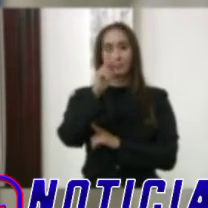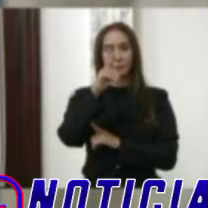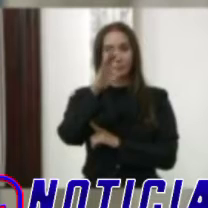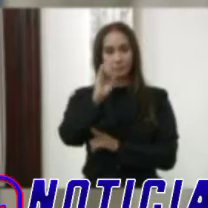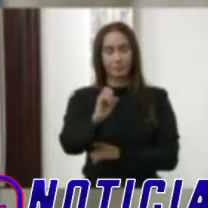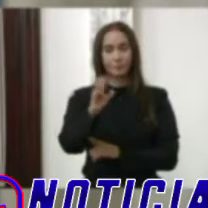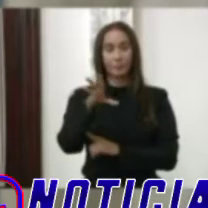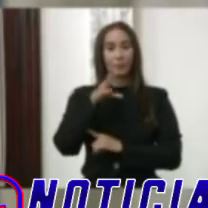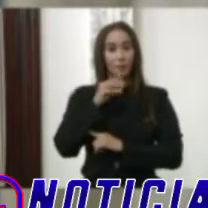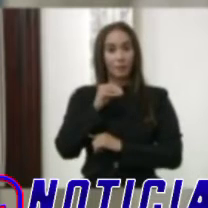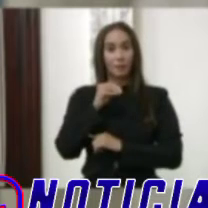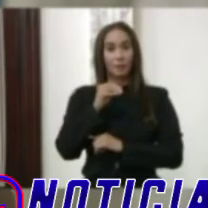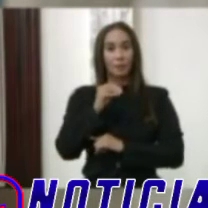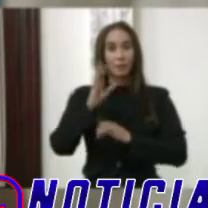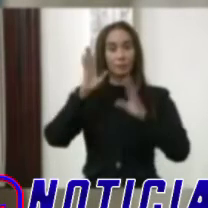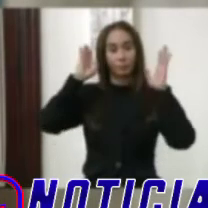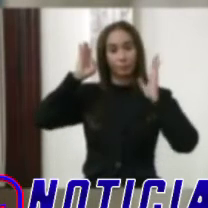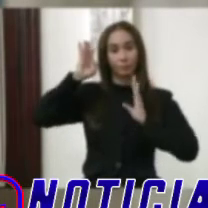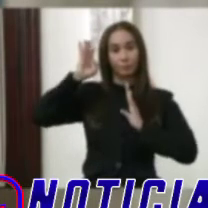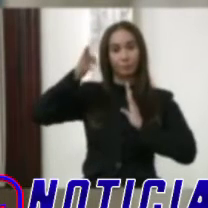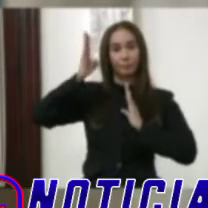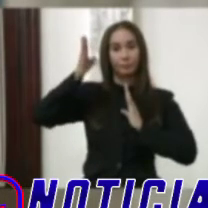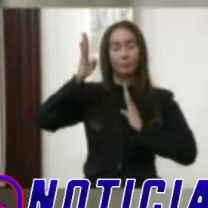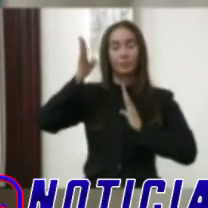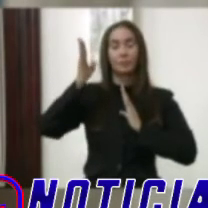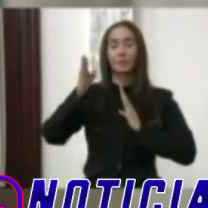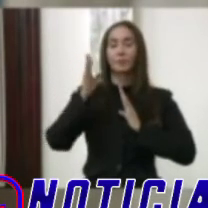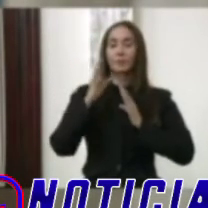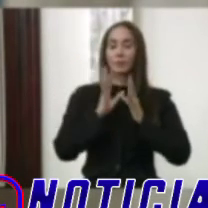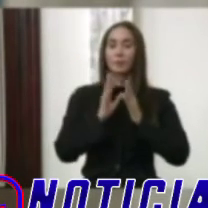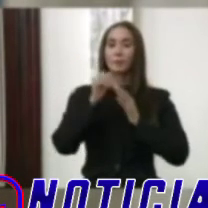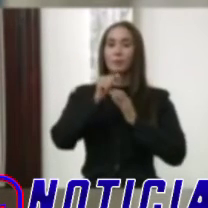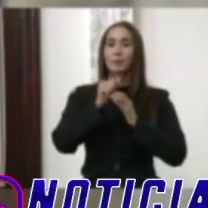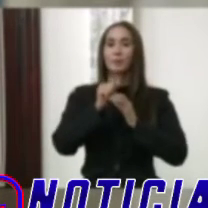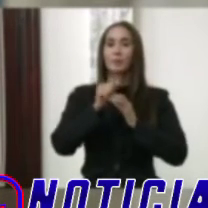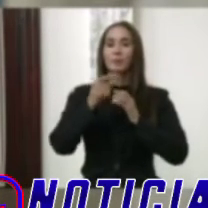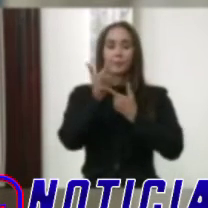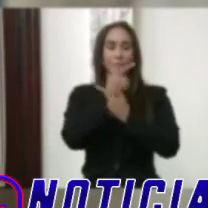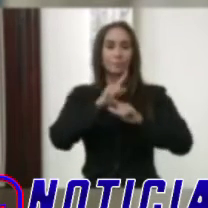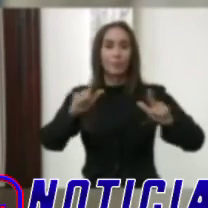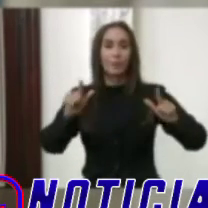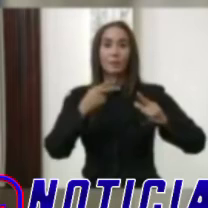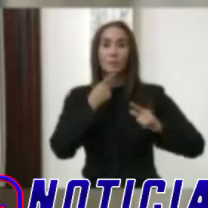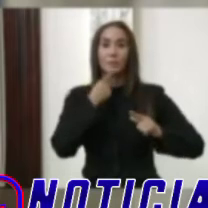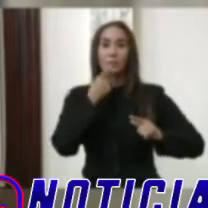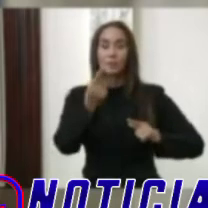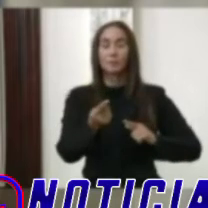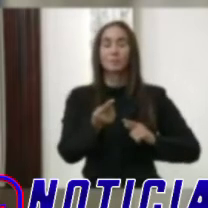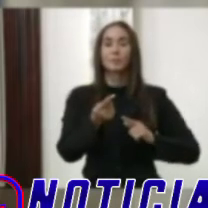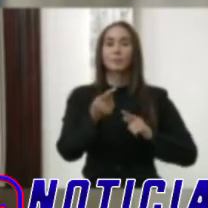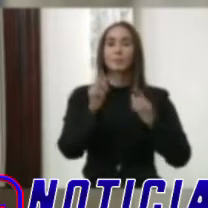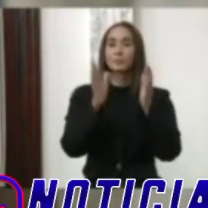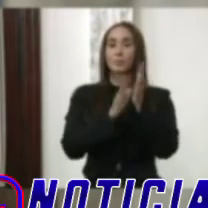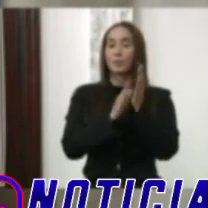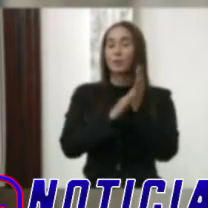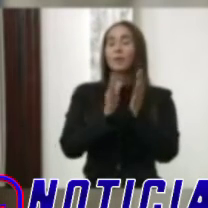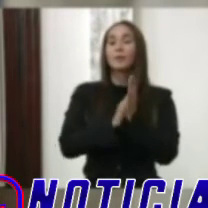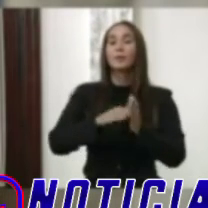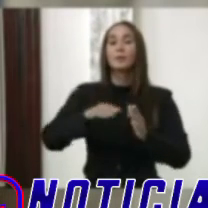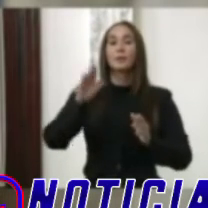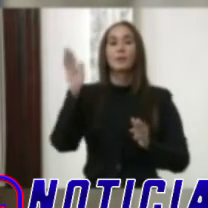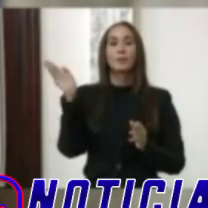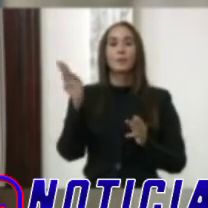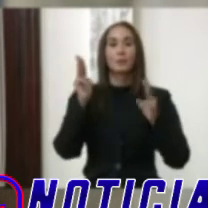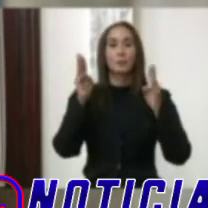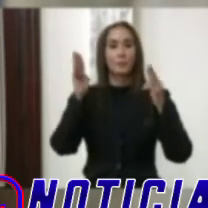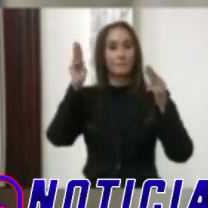adoptada por la Conferencia Hemisférica sobre Libertad de Expresión, celebrada en Ciudad de México el 11 de